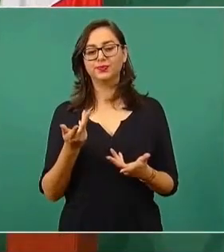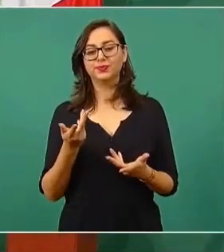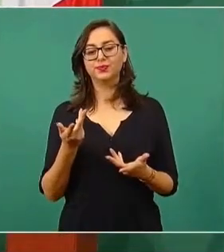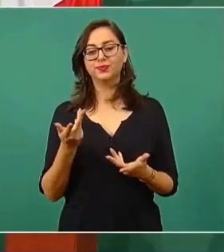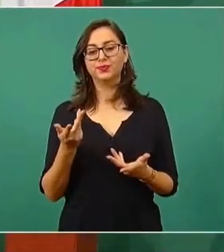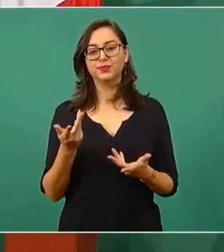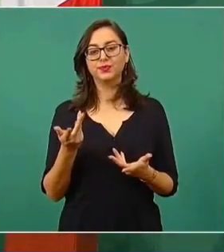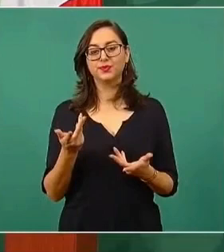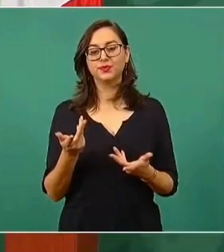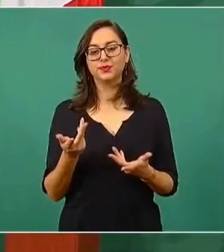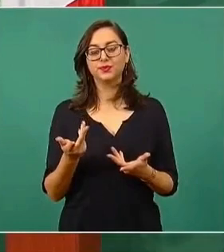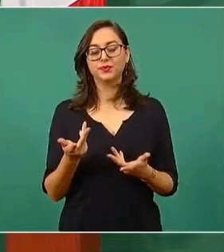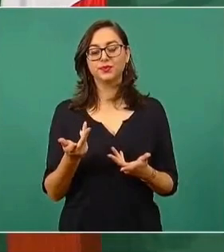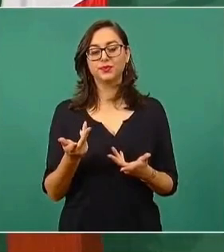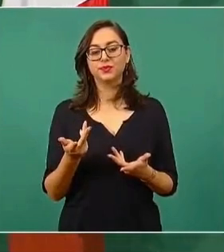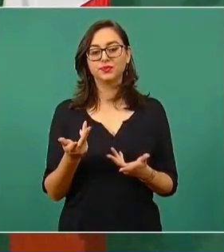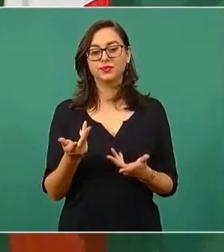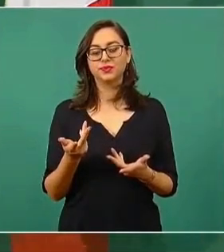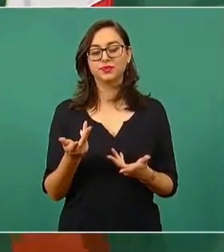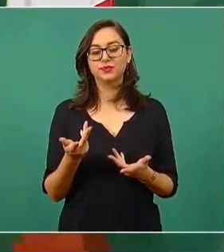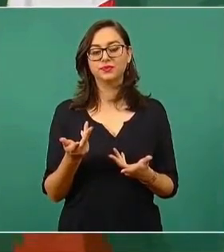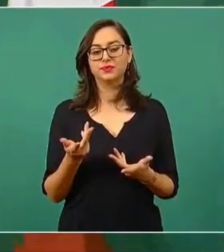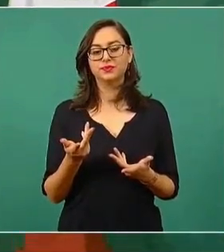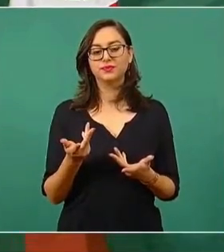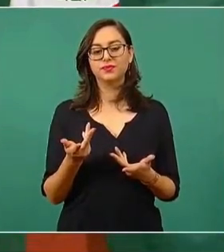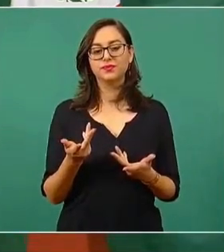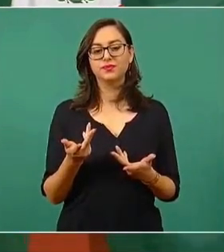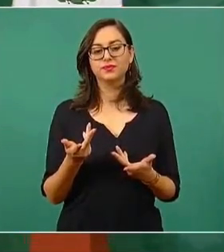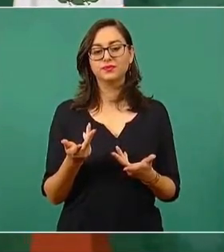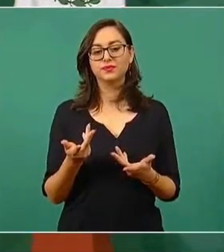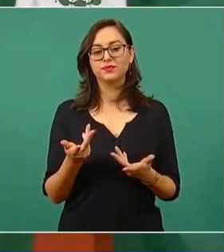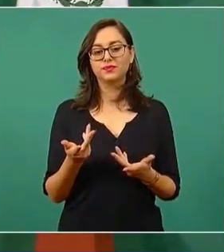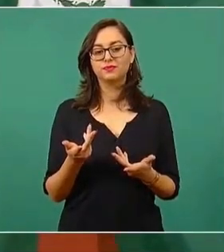permiten que no